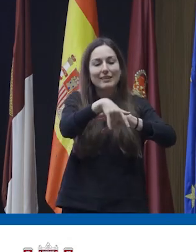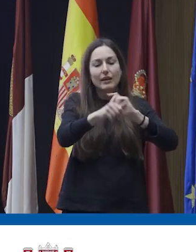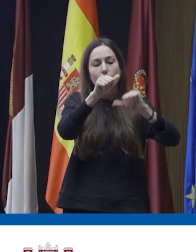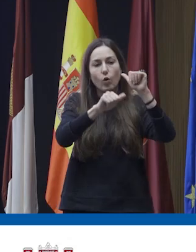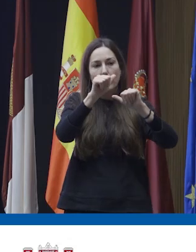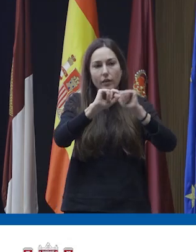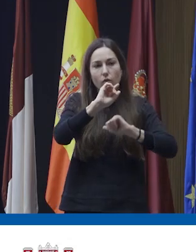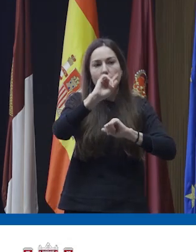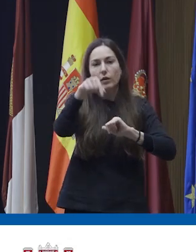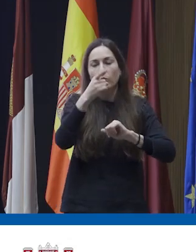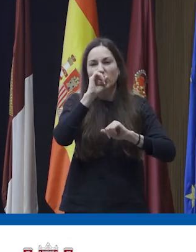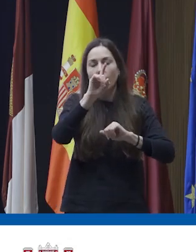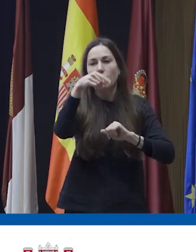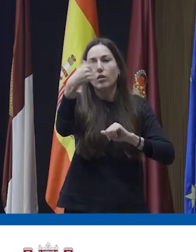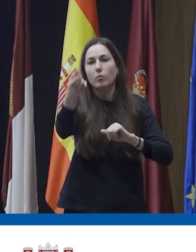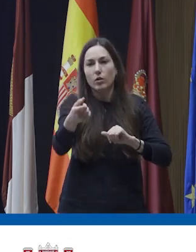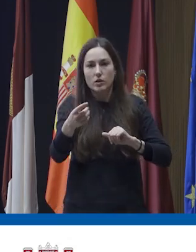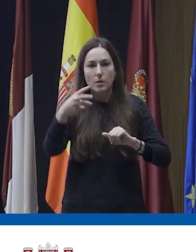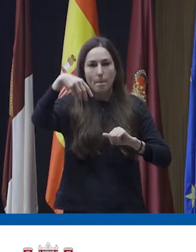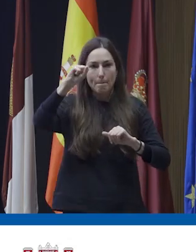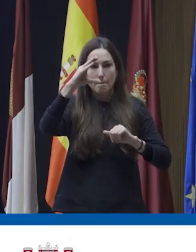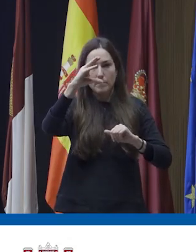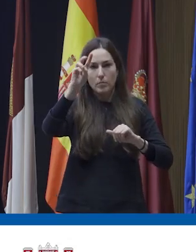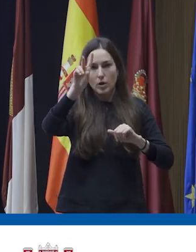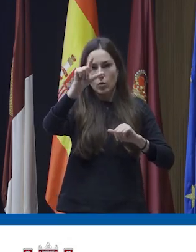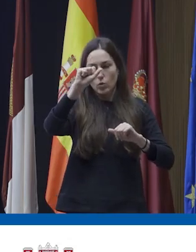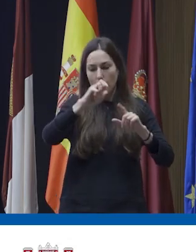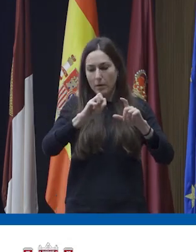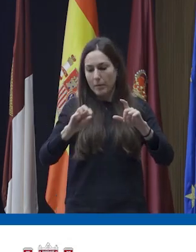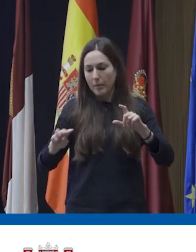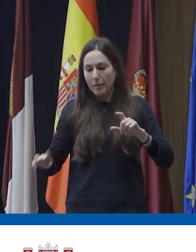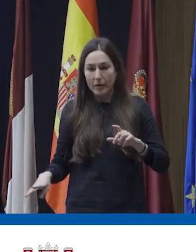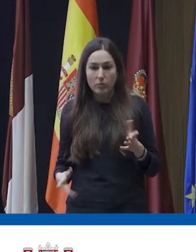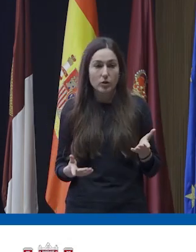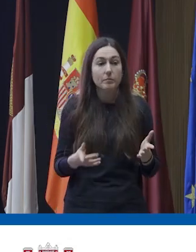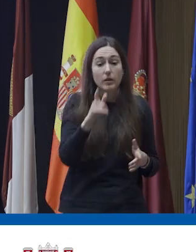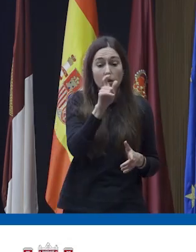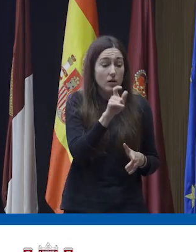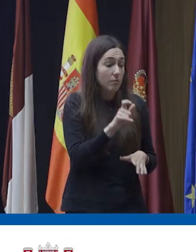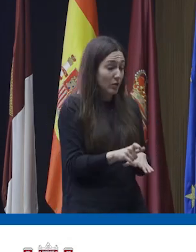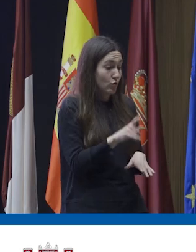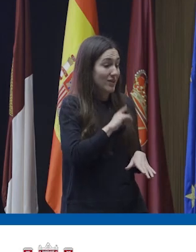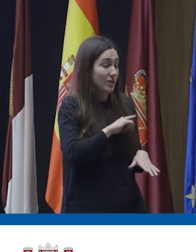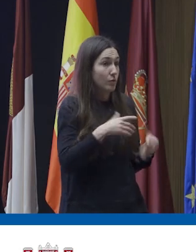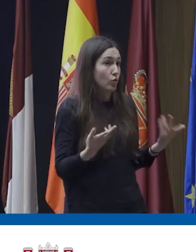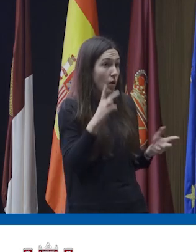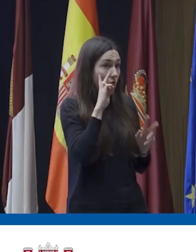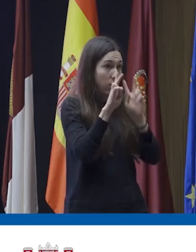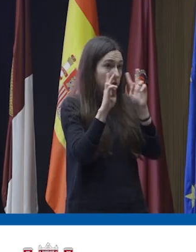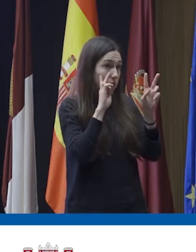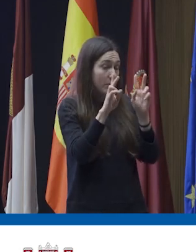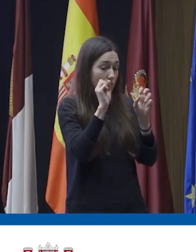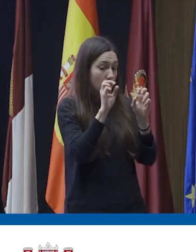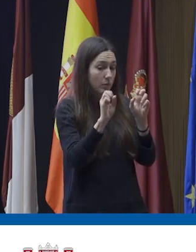operación, años después? Pues el paciente lo que va a ir notando, pues lógicamente, pues es una pérdida de visión progresiva y ya está. O